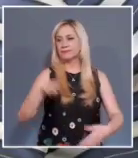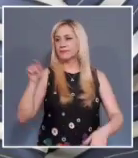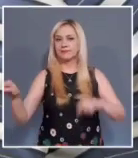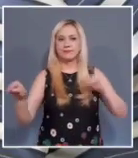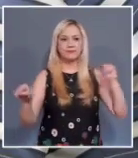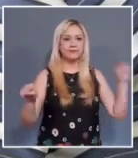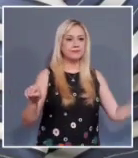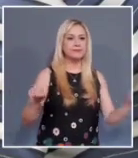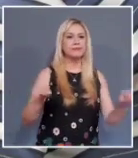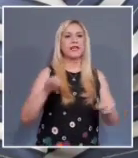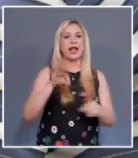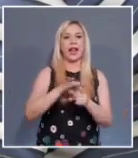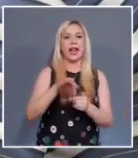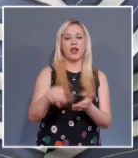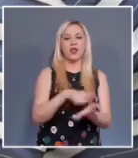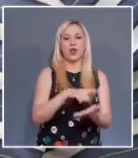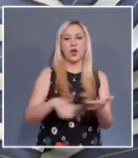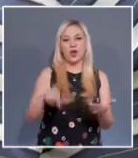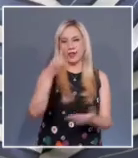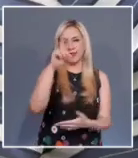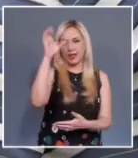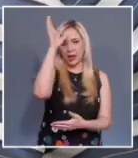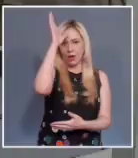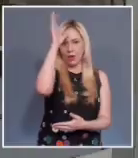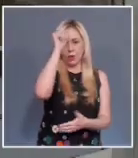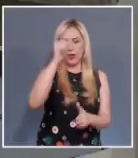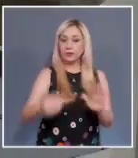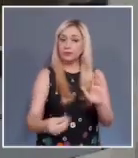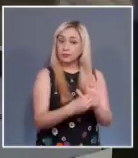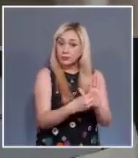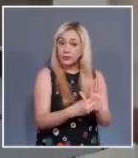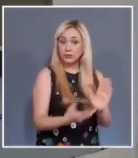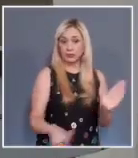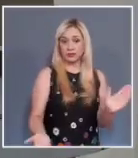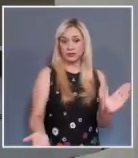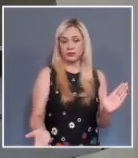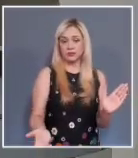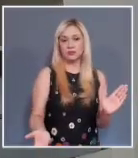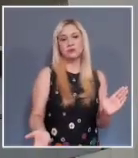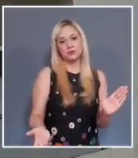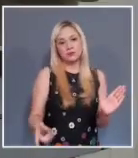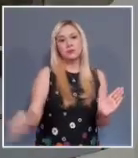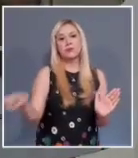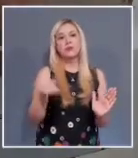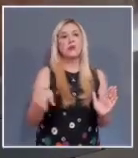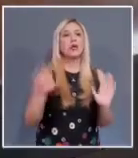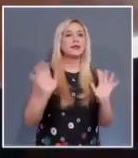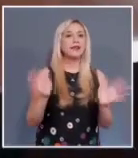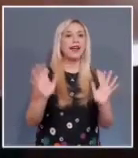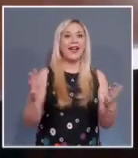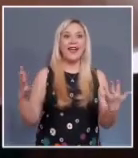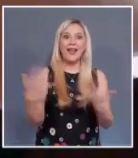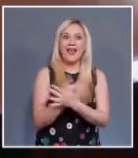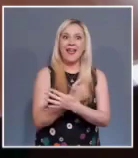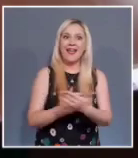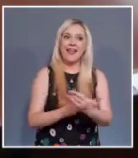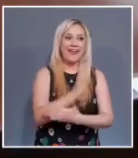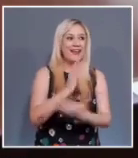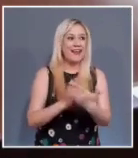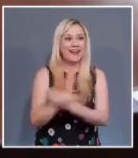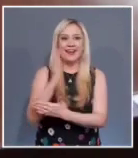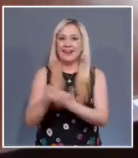electorales. Destacaron la importancia de que no se pierda lo que los grupos vulnerables ya han ganado con la implementación de